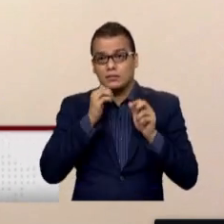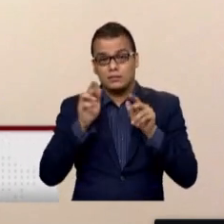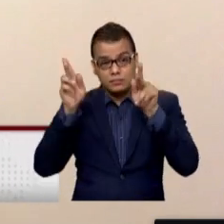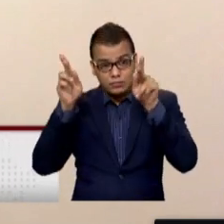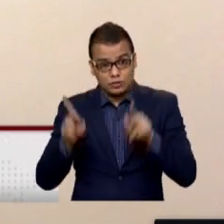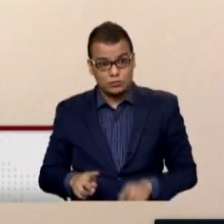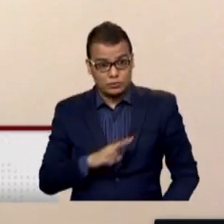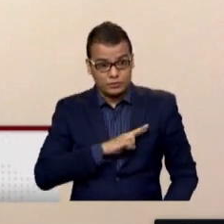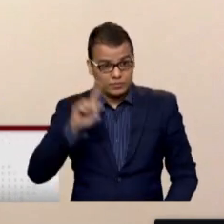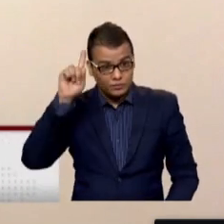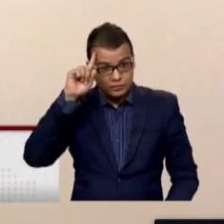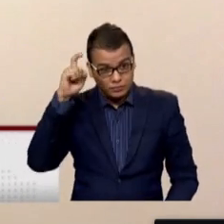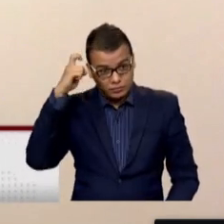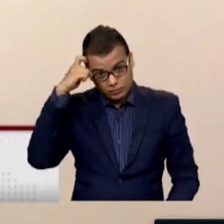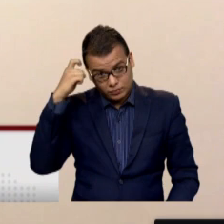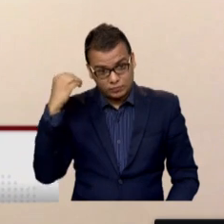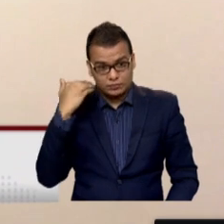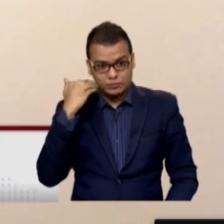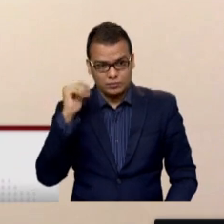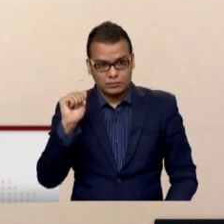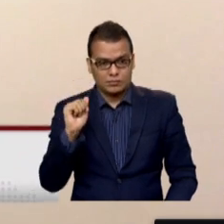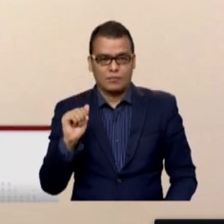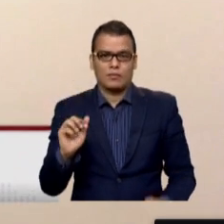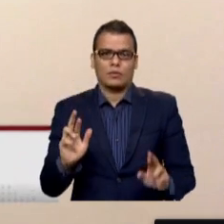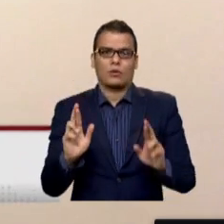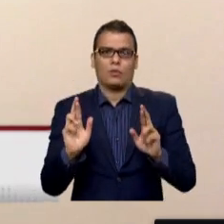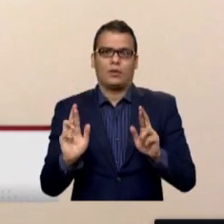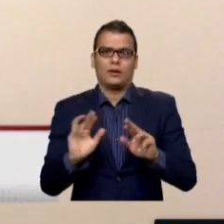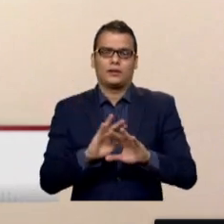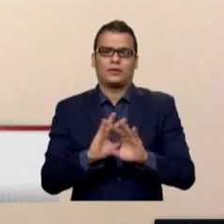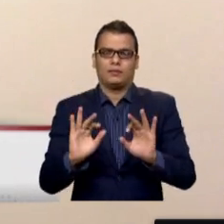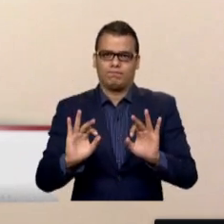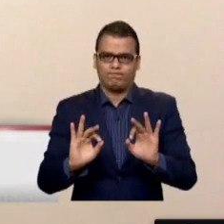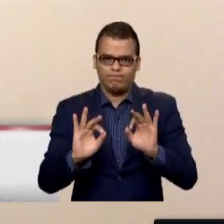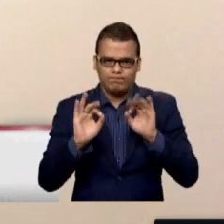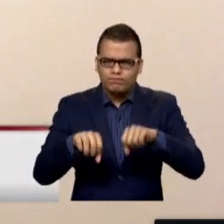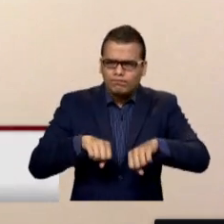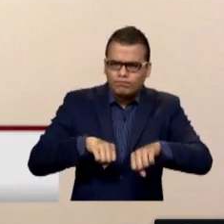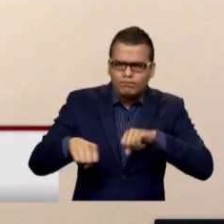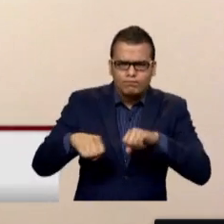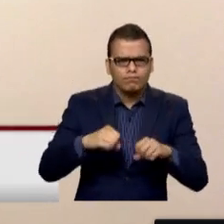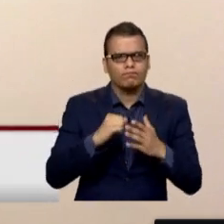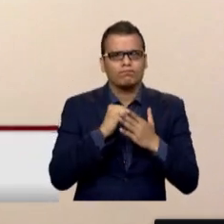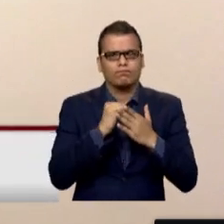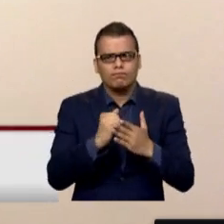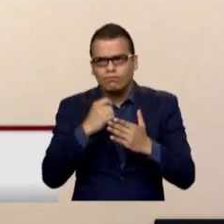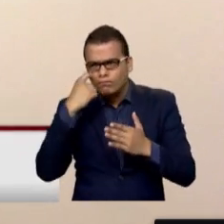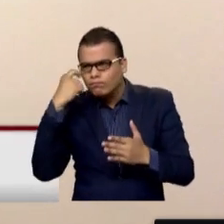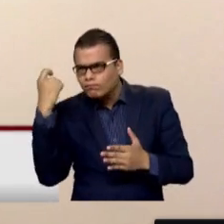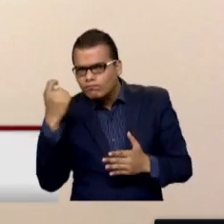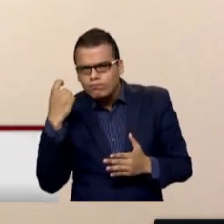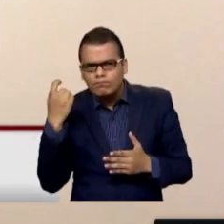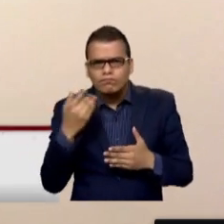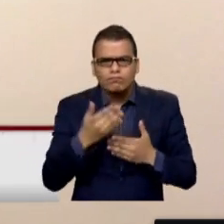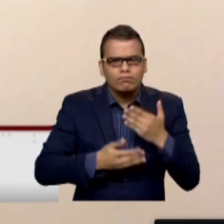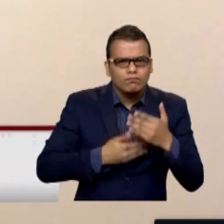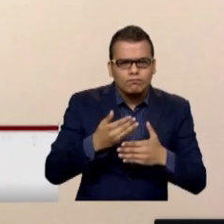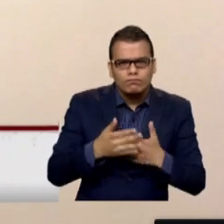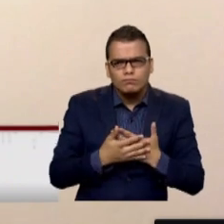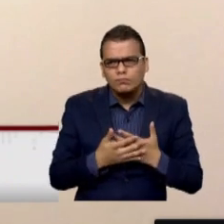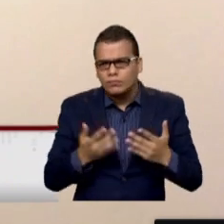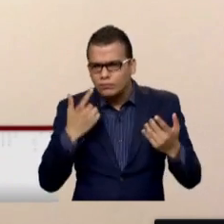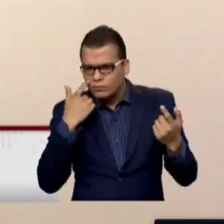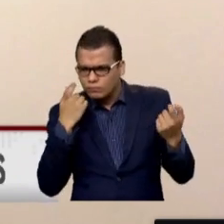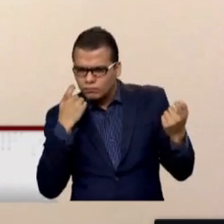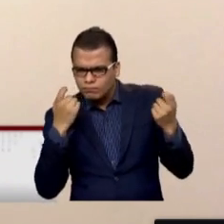del Cauca tengan una mayor capacidad de hacer esos operativos de búsqueda, de concentrarnos